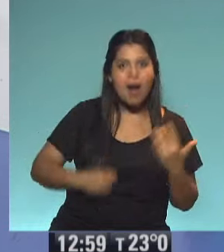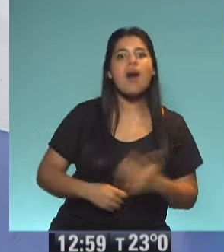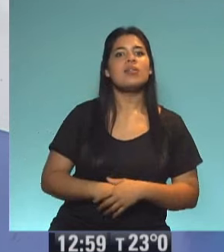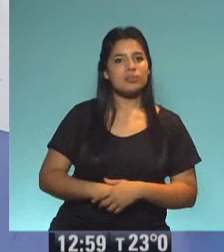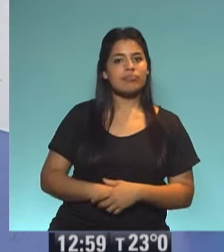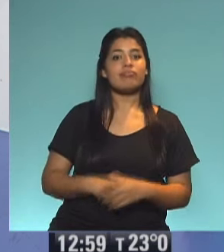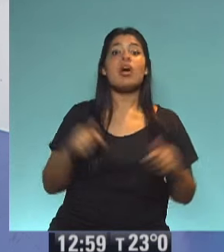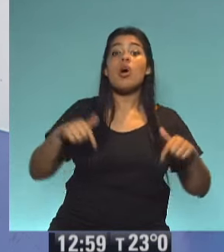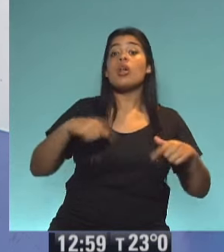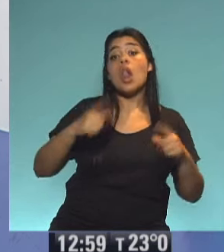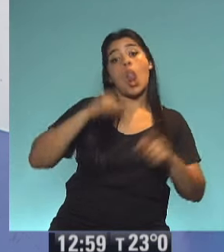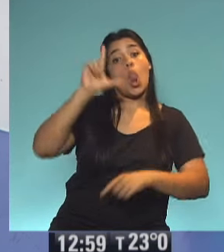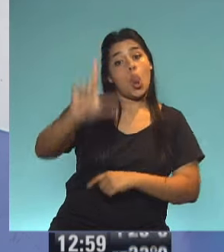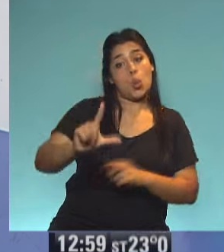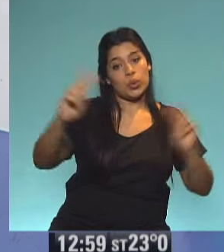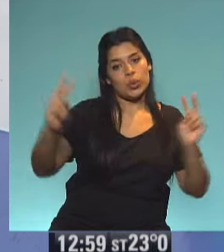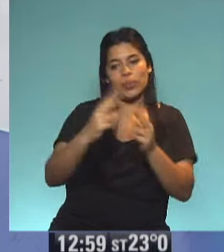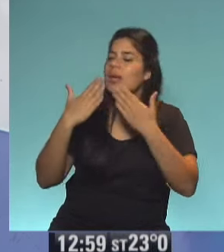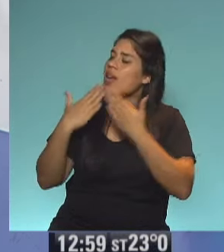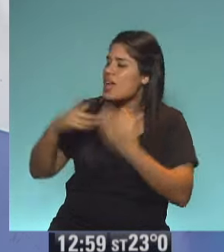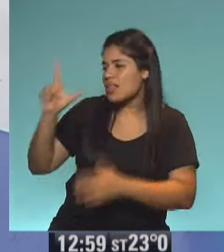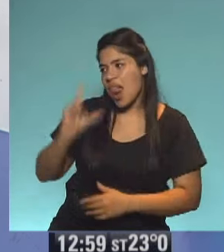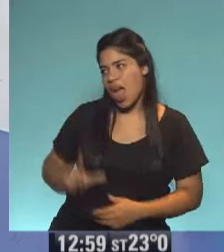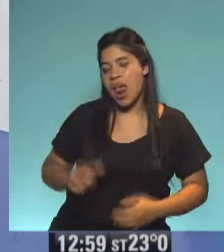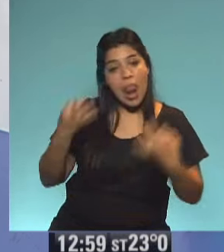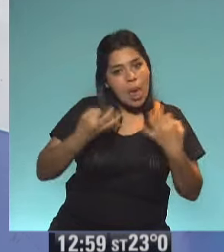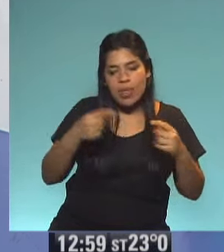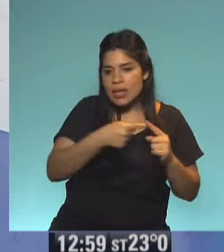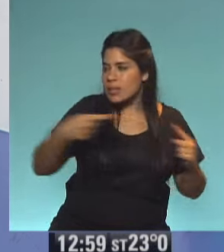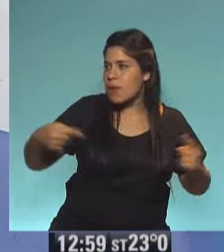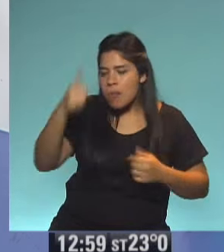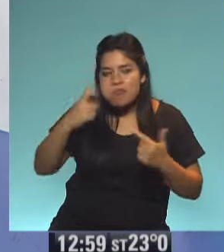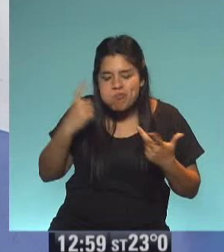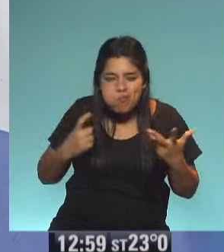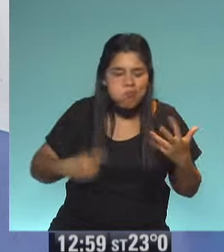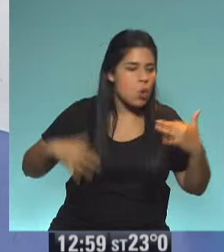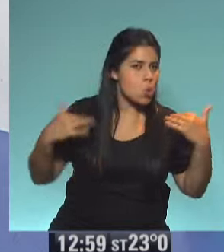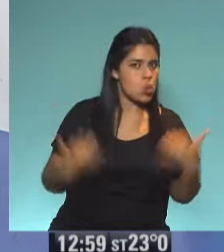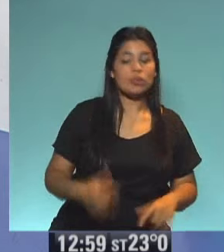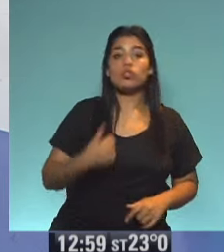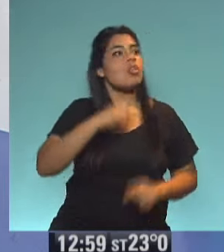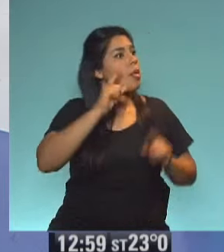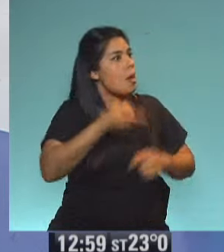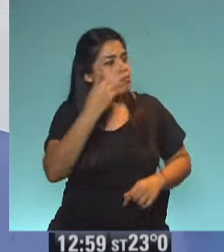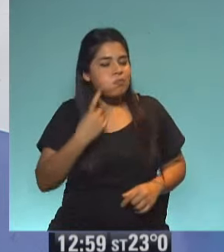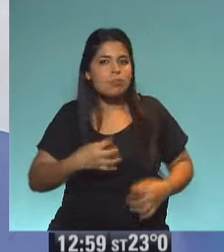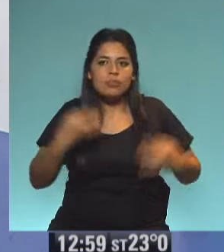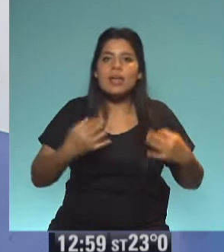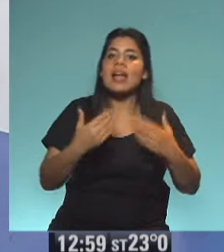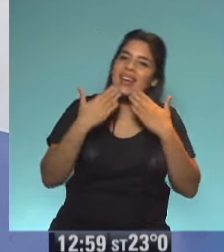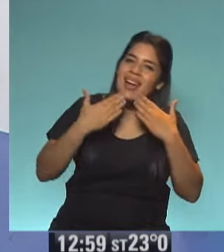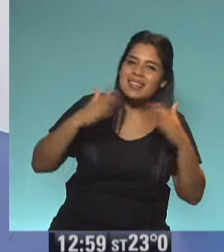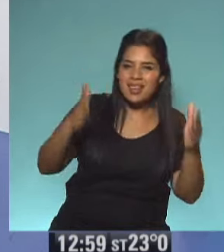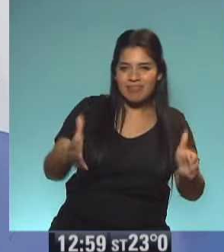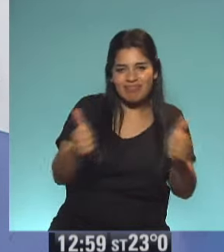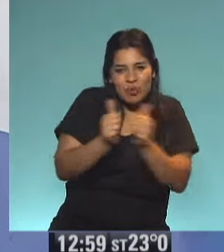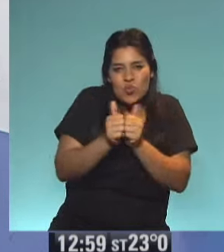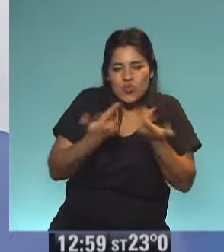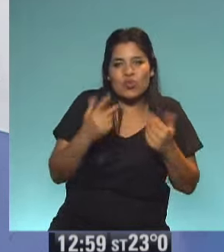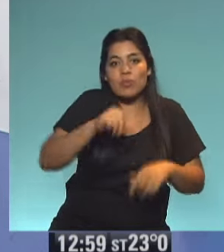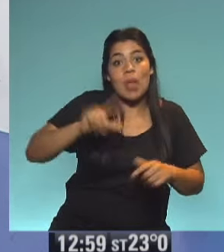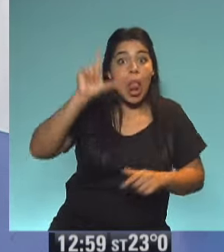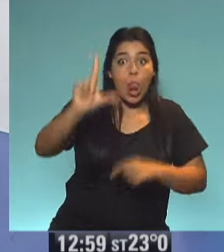y nosotras? Nos vemos el lunes. Muchas gracias, Lara, porque la verdad. Gracias. Sí. Yo también aprendí un montón. Gracias por acompañarnos. Gracias a los chicos y a las chicas. Y nos vemos el lunes.